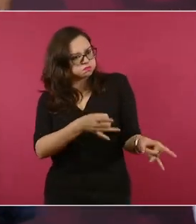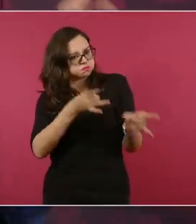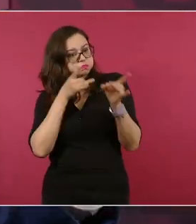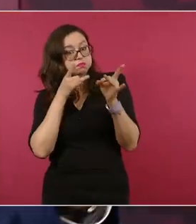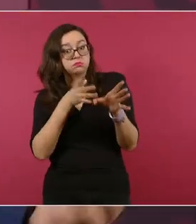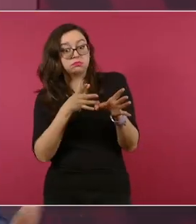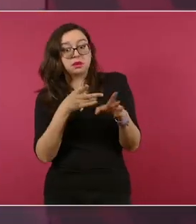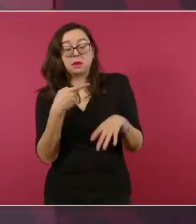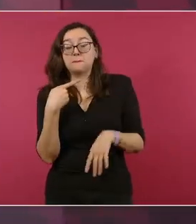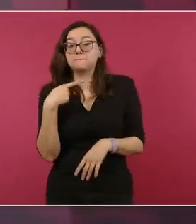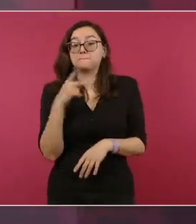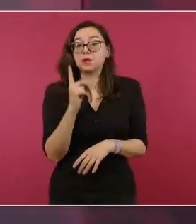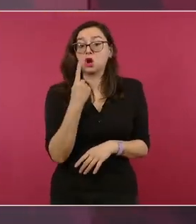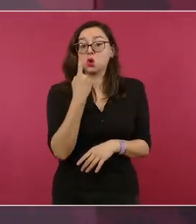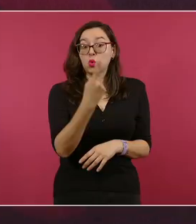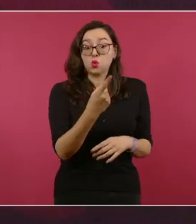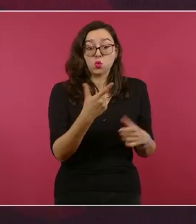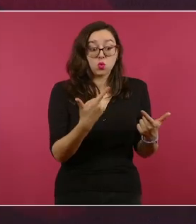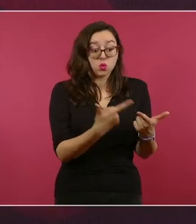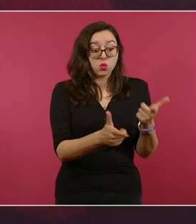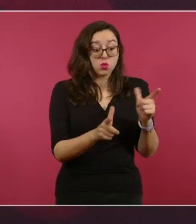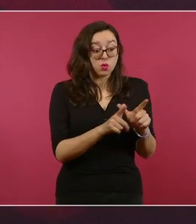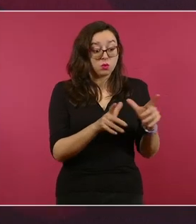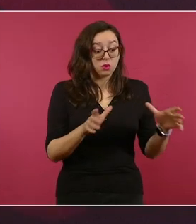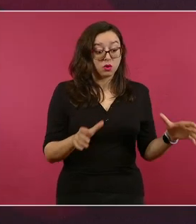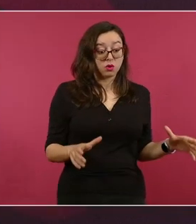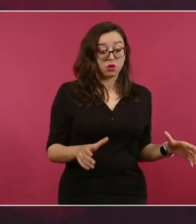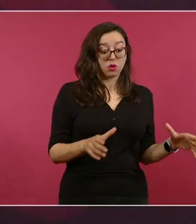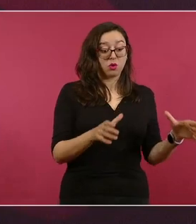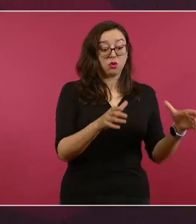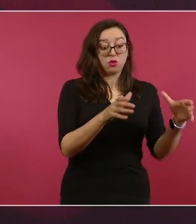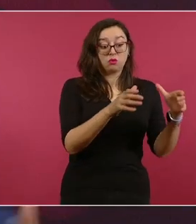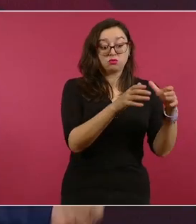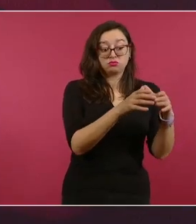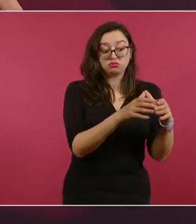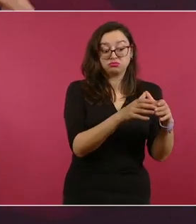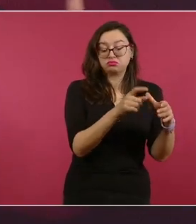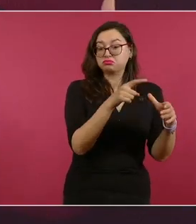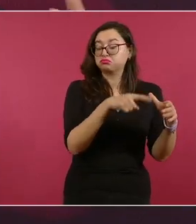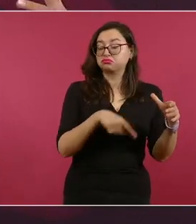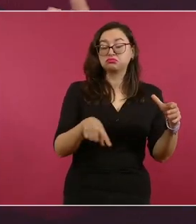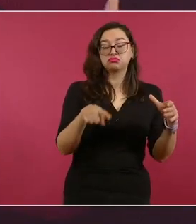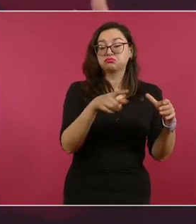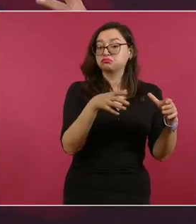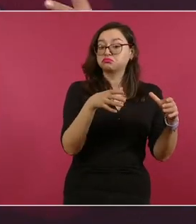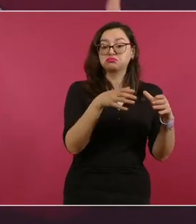los conservadores para dividir